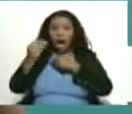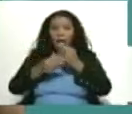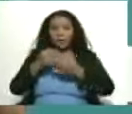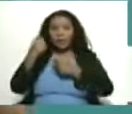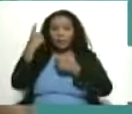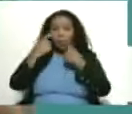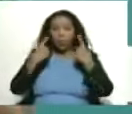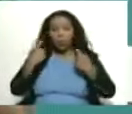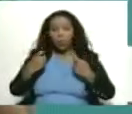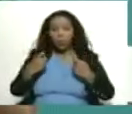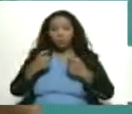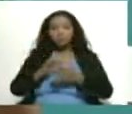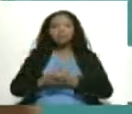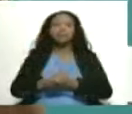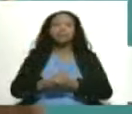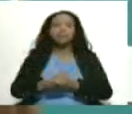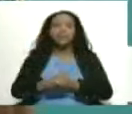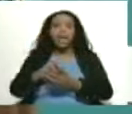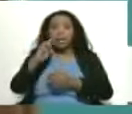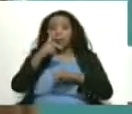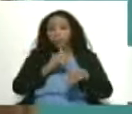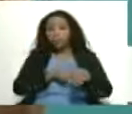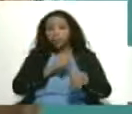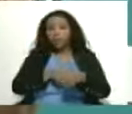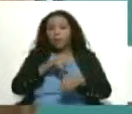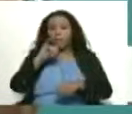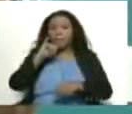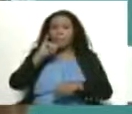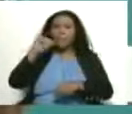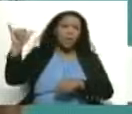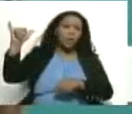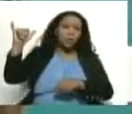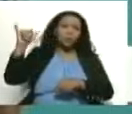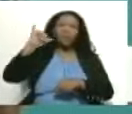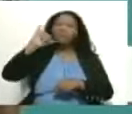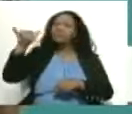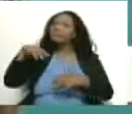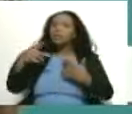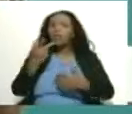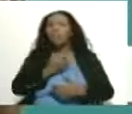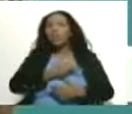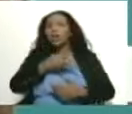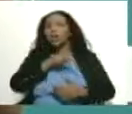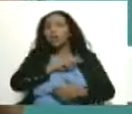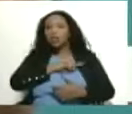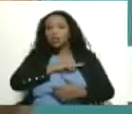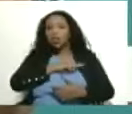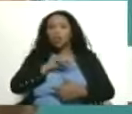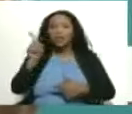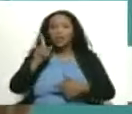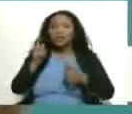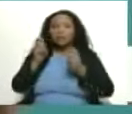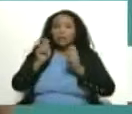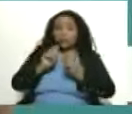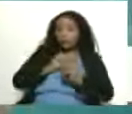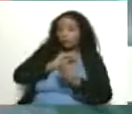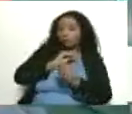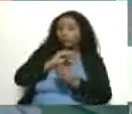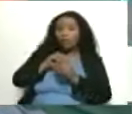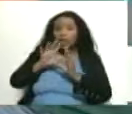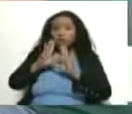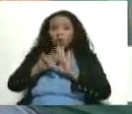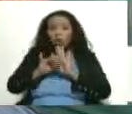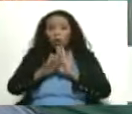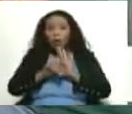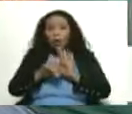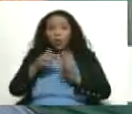oportunidad. El tercer momento, el momento de la denuncia, del fraude, de la denuncia del intento que hicieron de robarnos